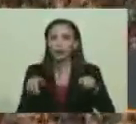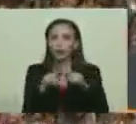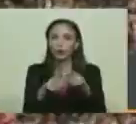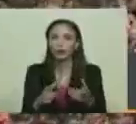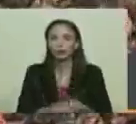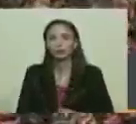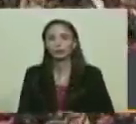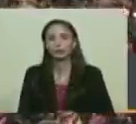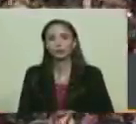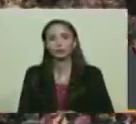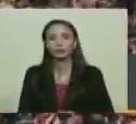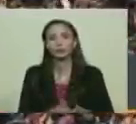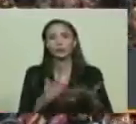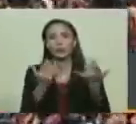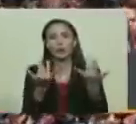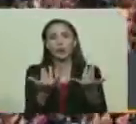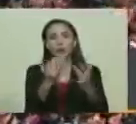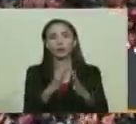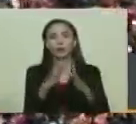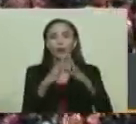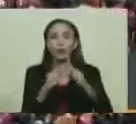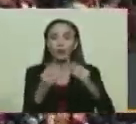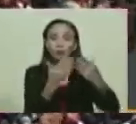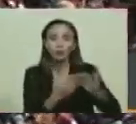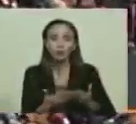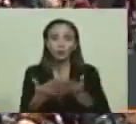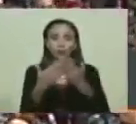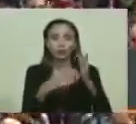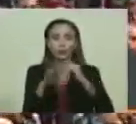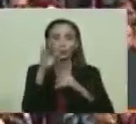y los que se están forjando hacia el futuro.